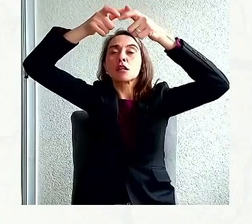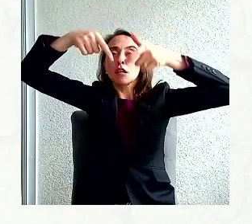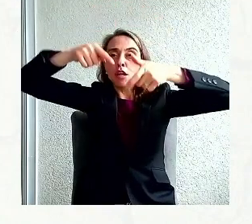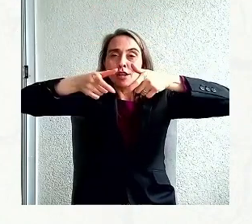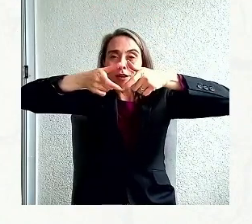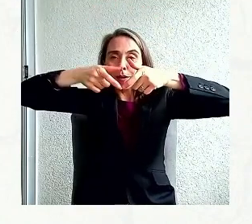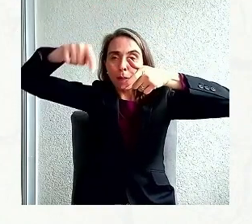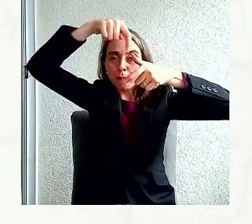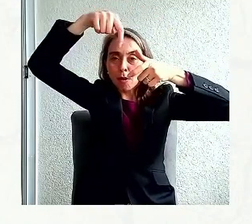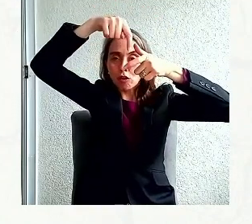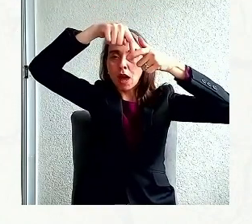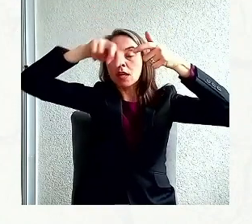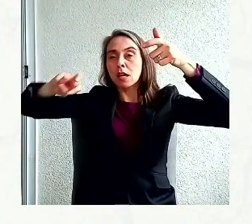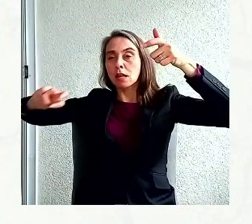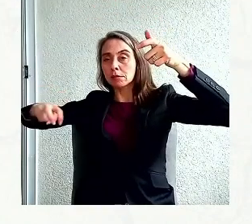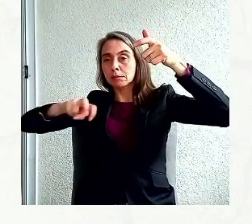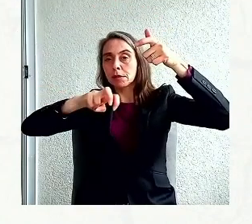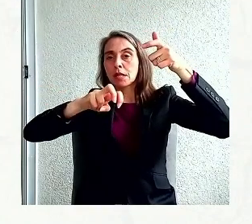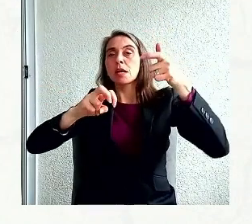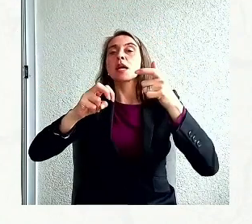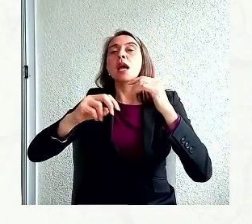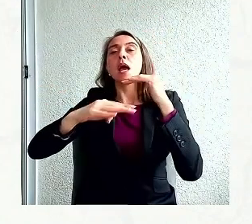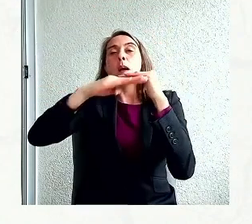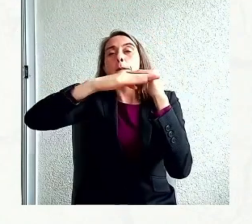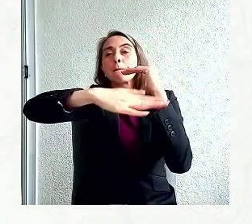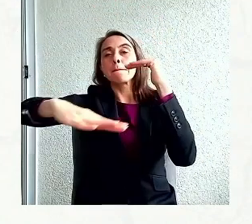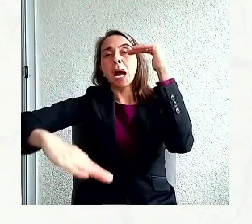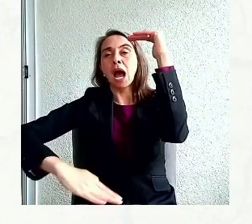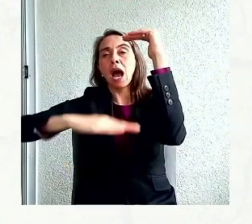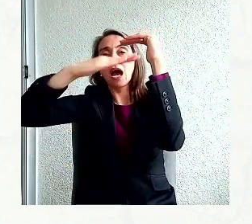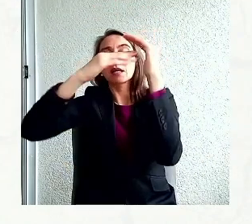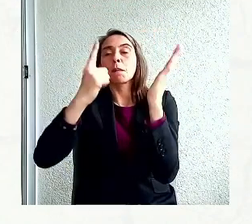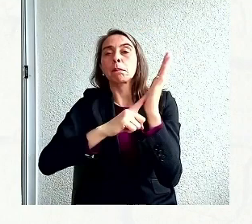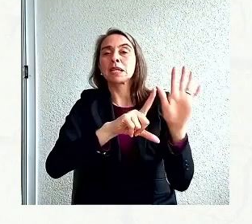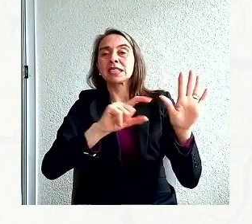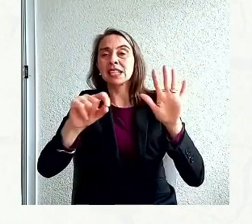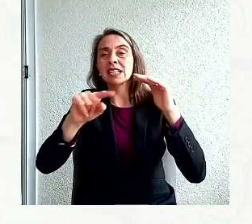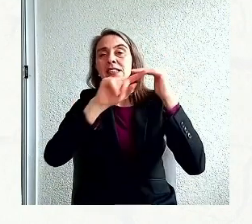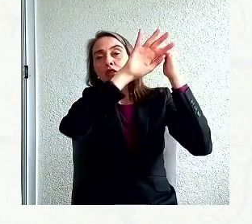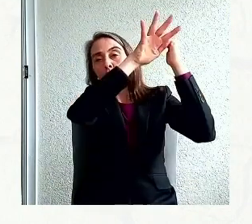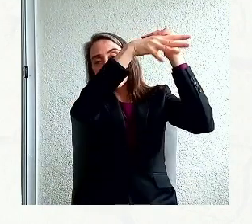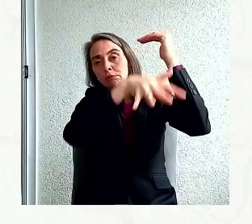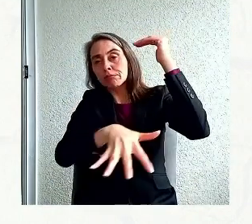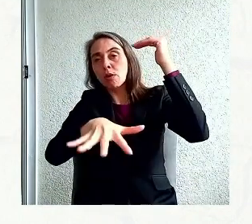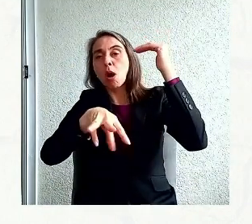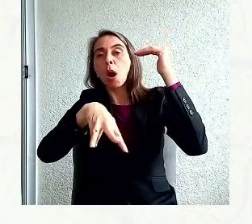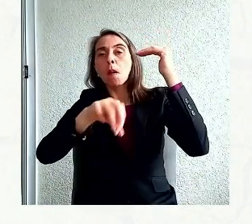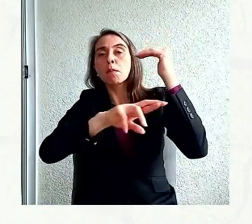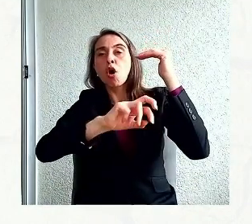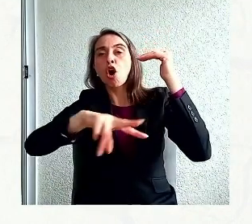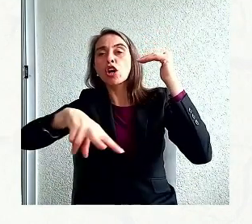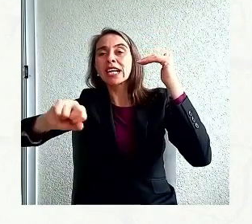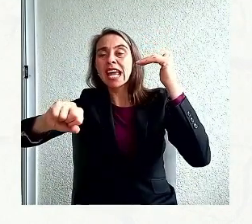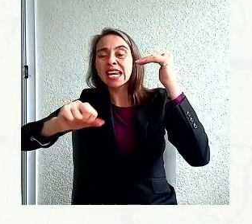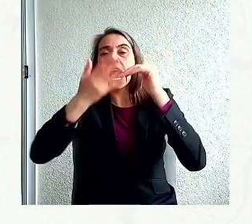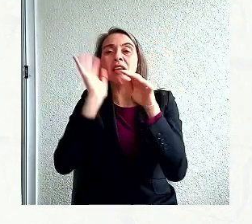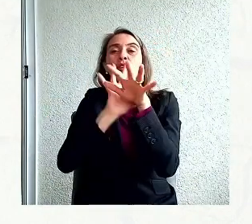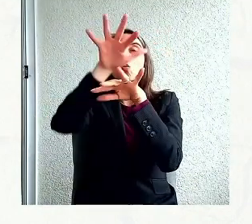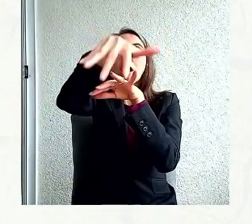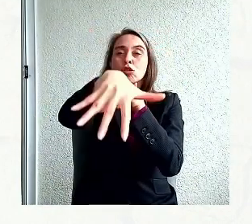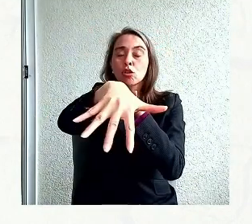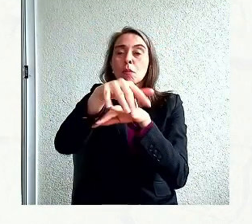morrenas del glaciar, ¿ya? Este glaciar también está sufriendo durante los últimos 40 años un